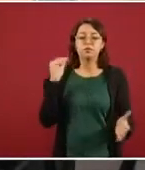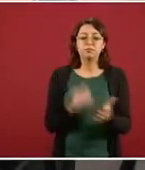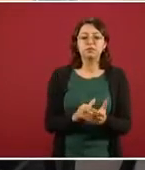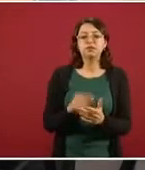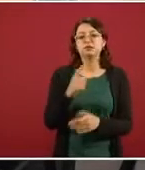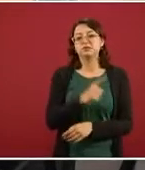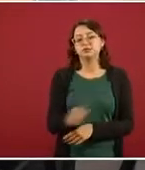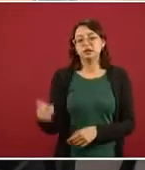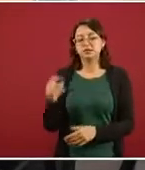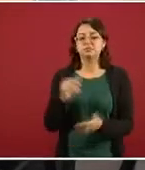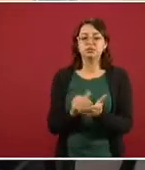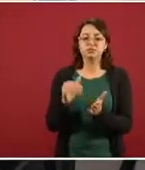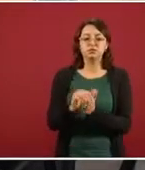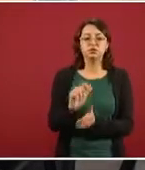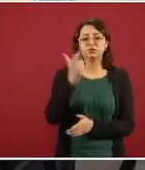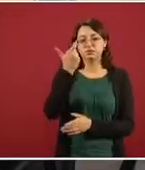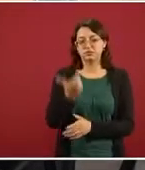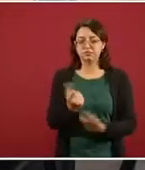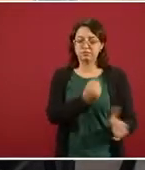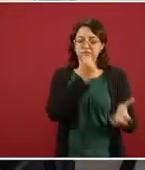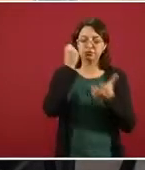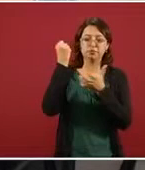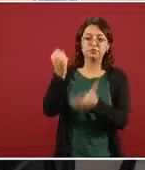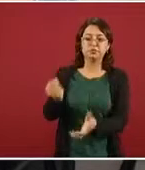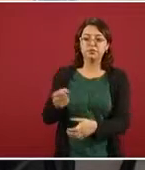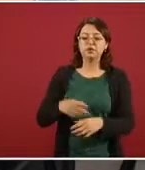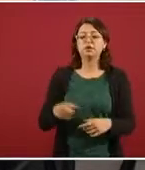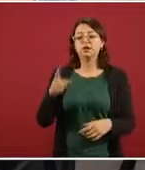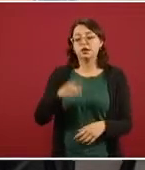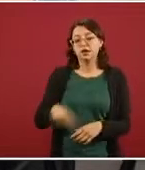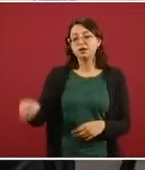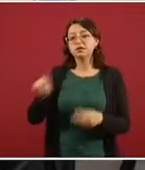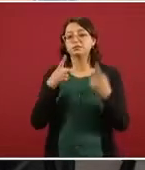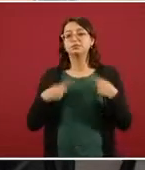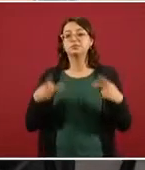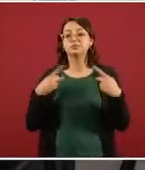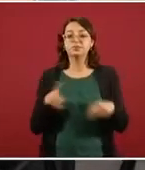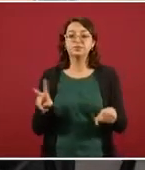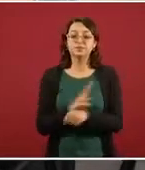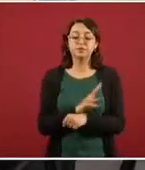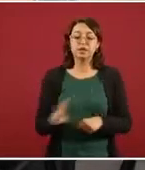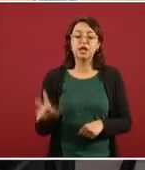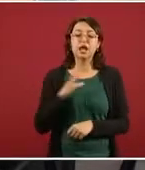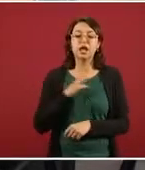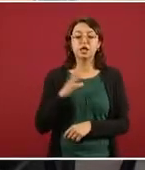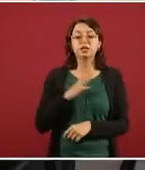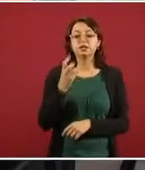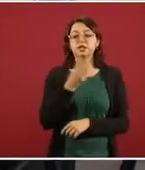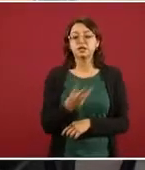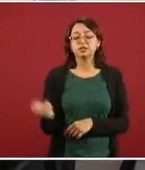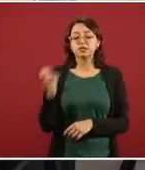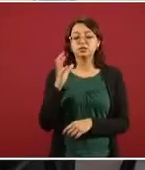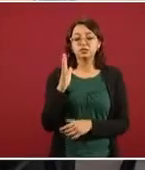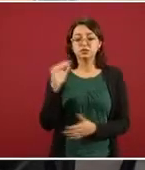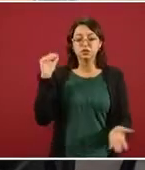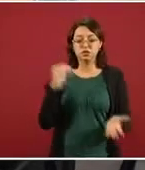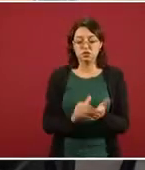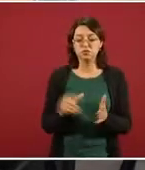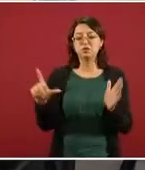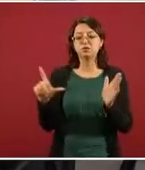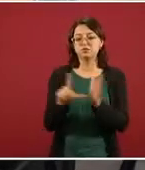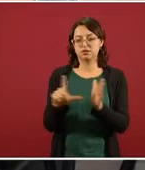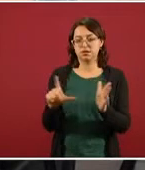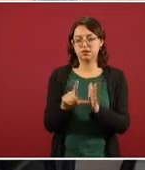pesos, de los cuales estos beneficiarios ya cuentan 305,000 de ellos con la tarjeta del